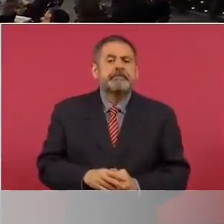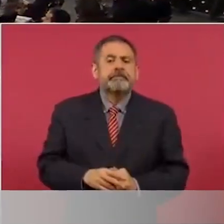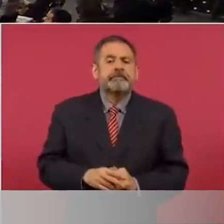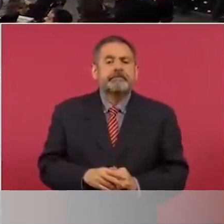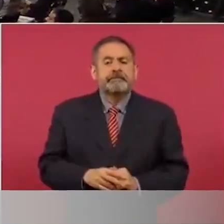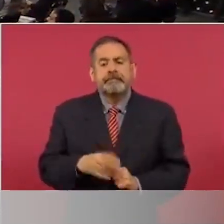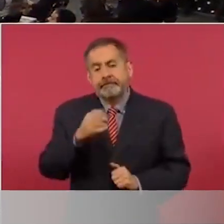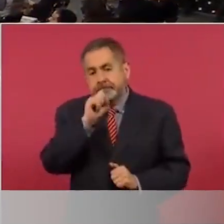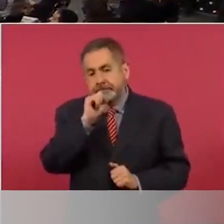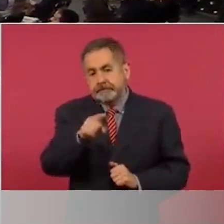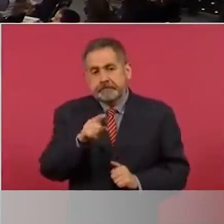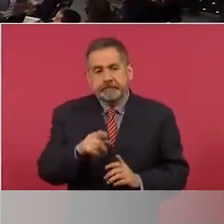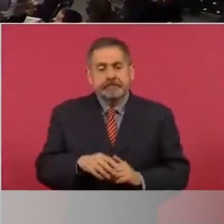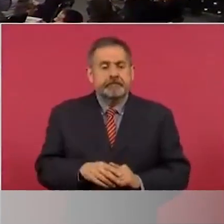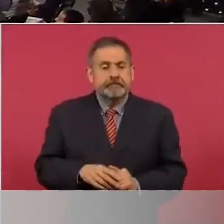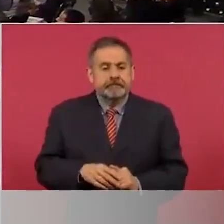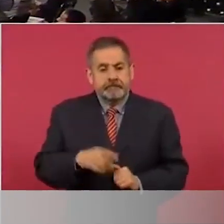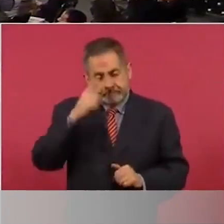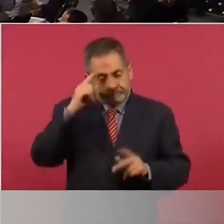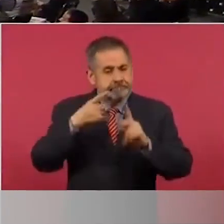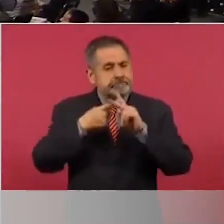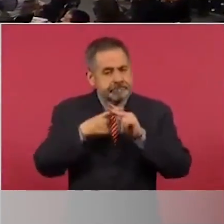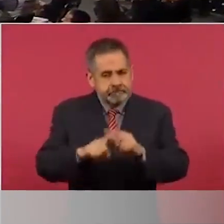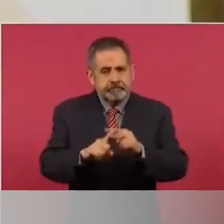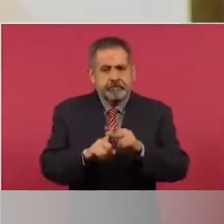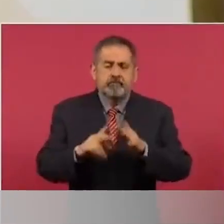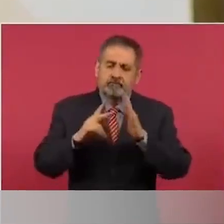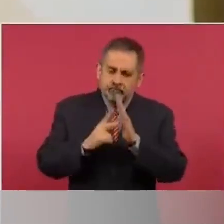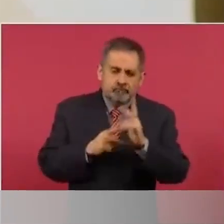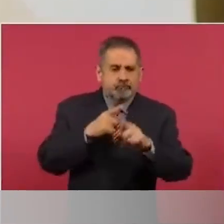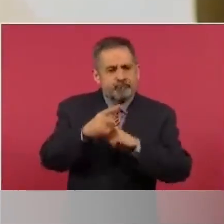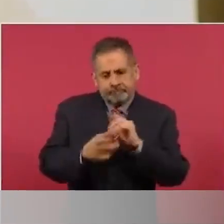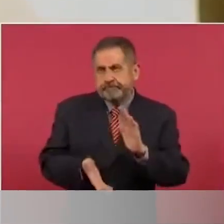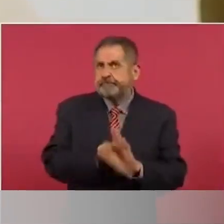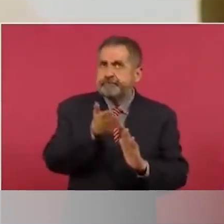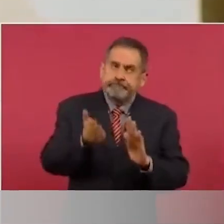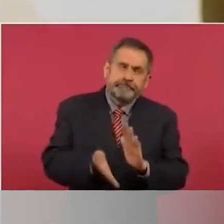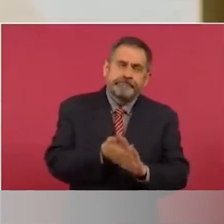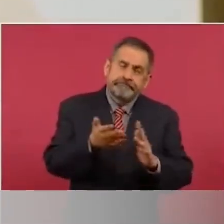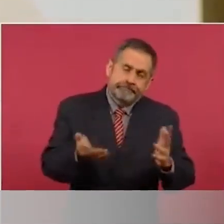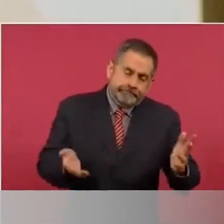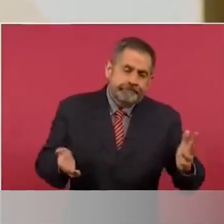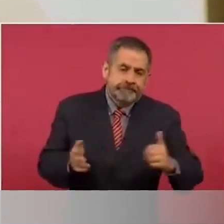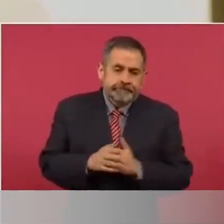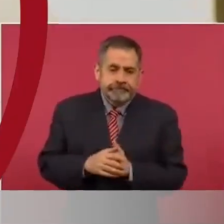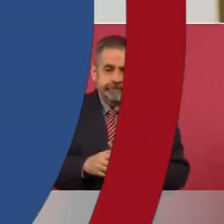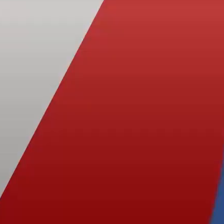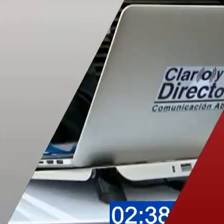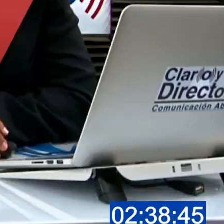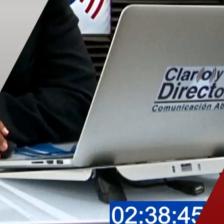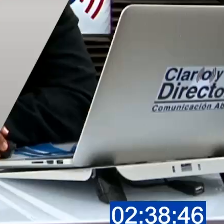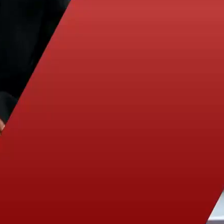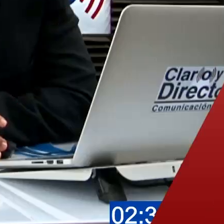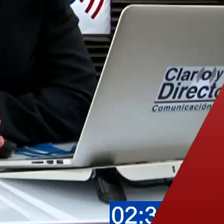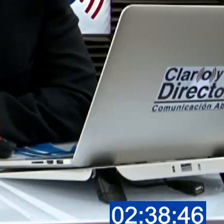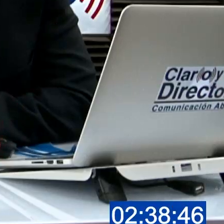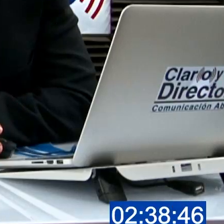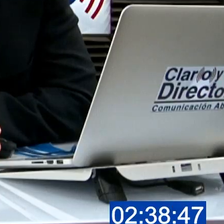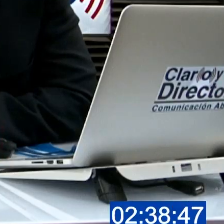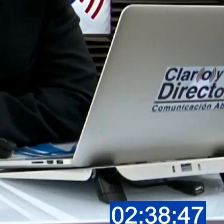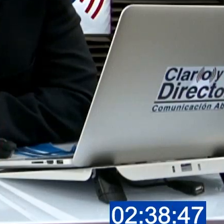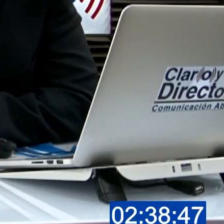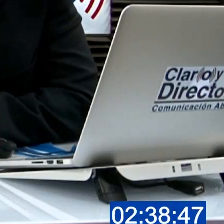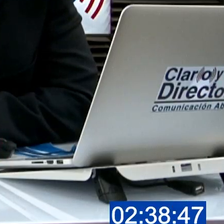se va a iniciar de nuevo. Desde luego se fincan las responsabilidades.